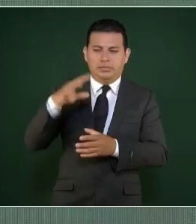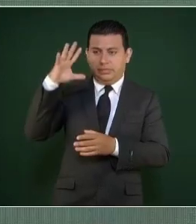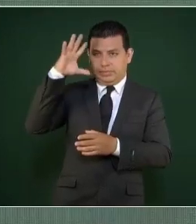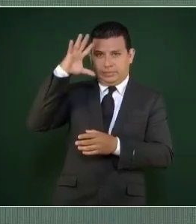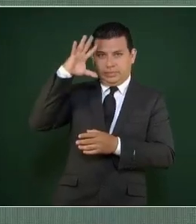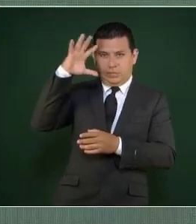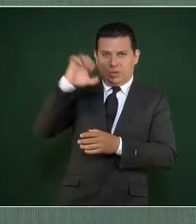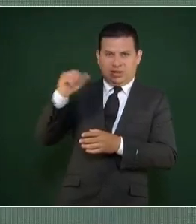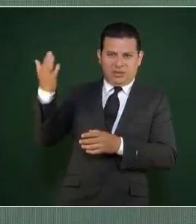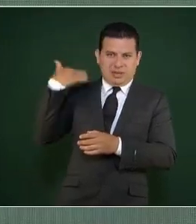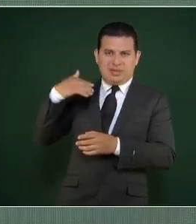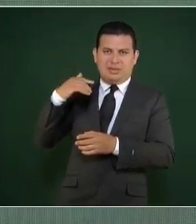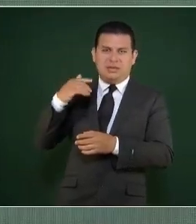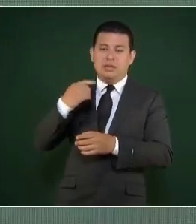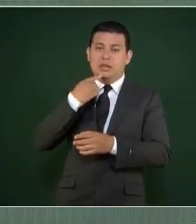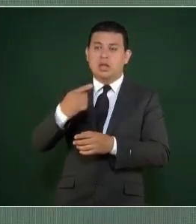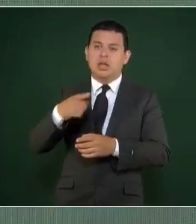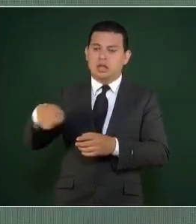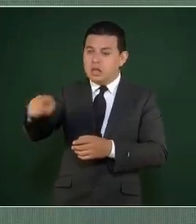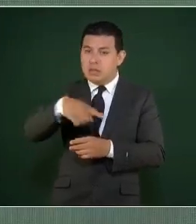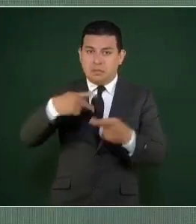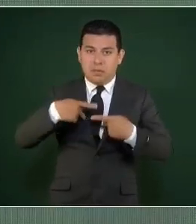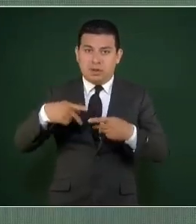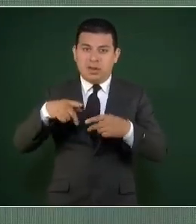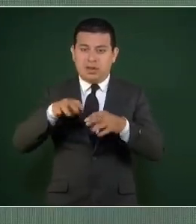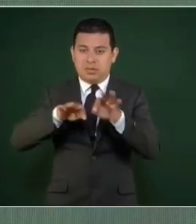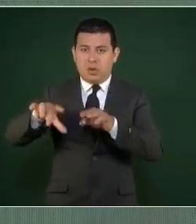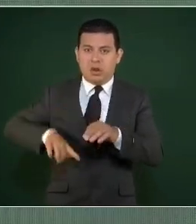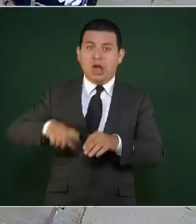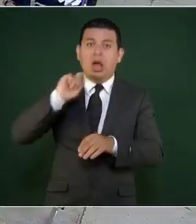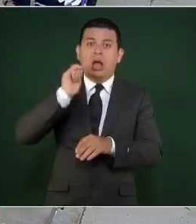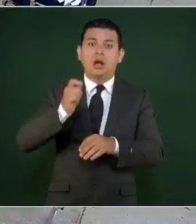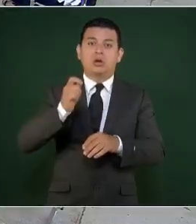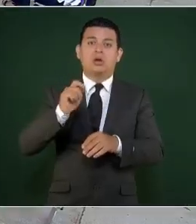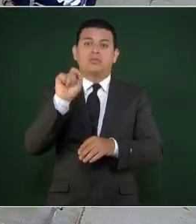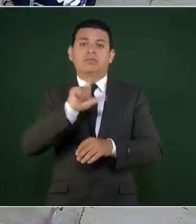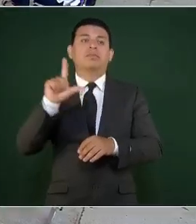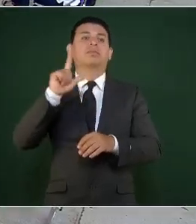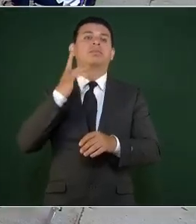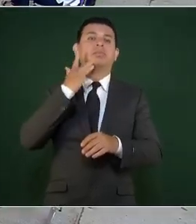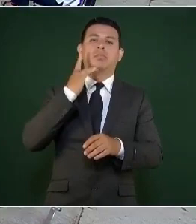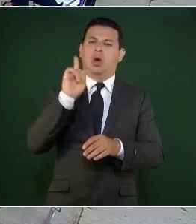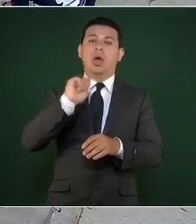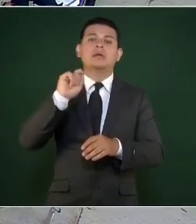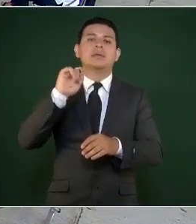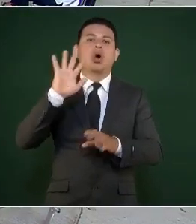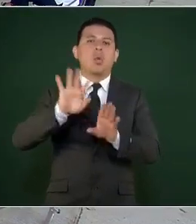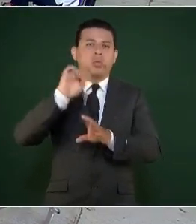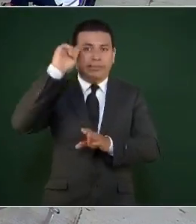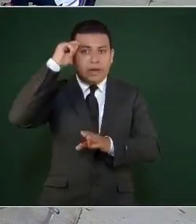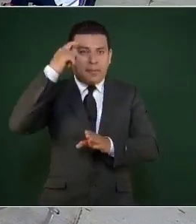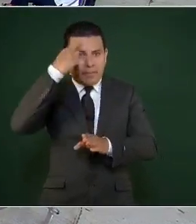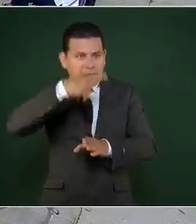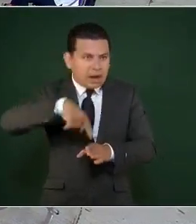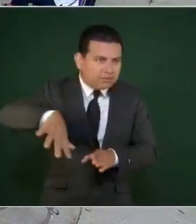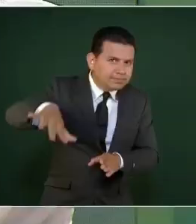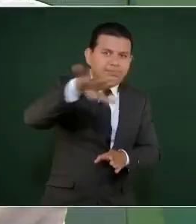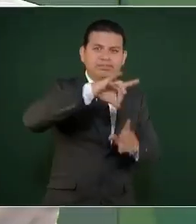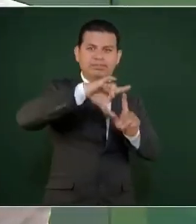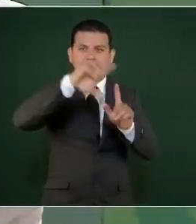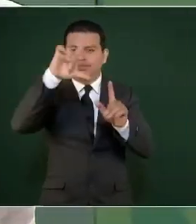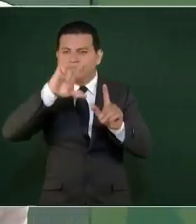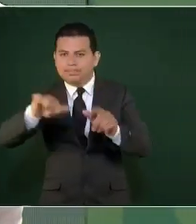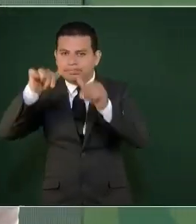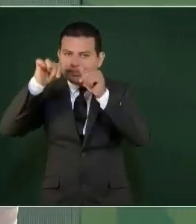nación, servidores públicos. Me gusta más la expresión